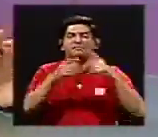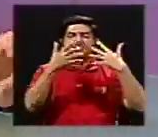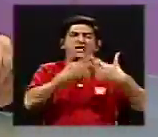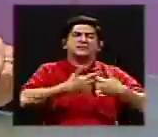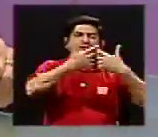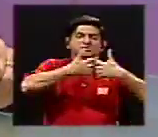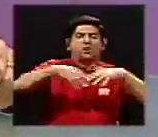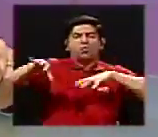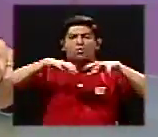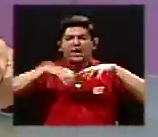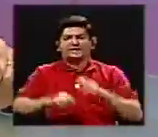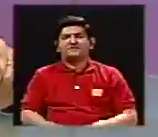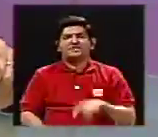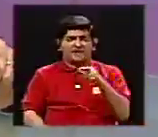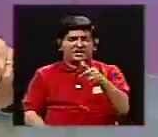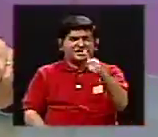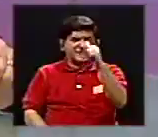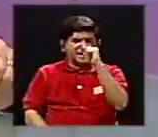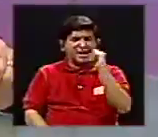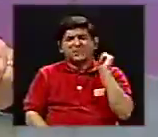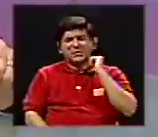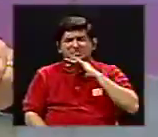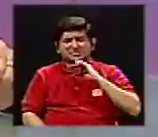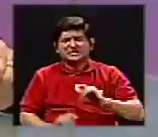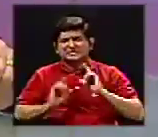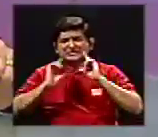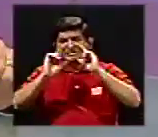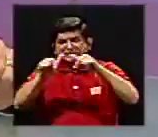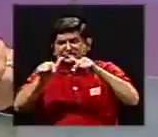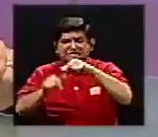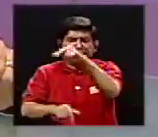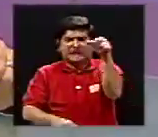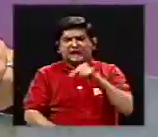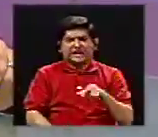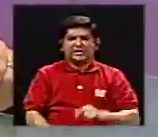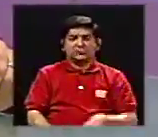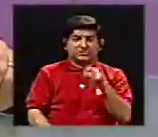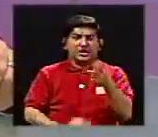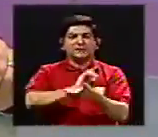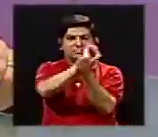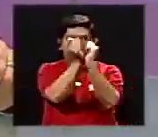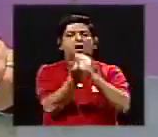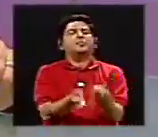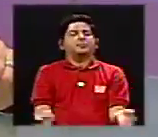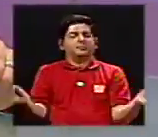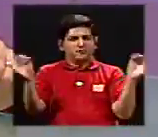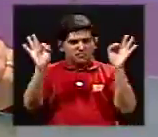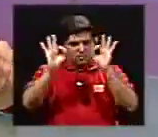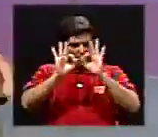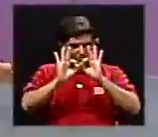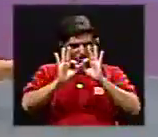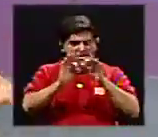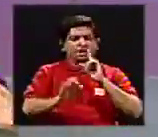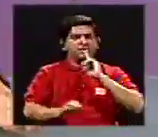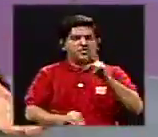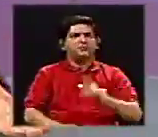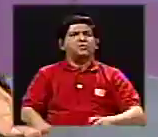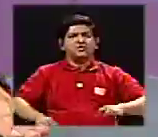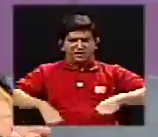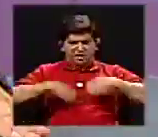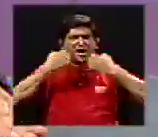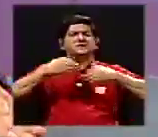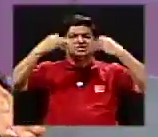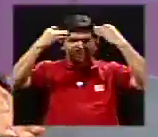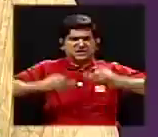industrias o actividades que descarguen aguas contaminadas a los ríos. Esto es otro cambio importantísimo, porque como te digo, existe a